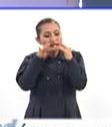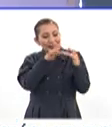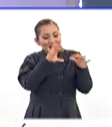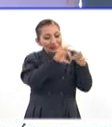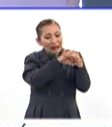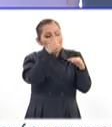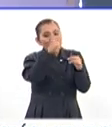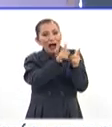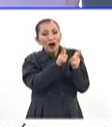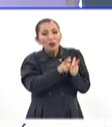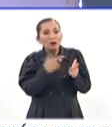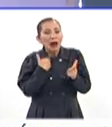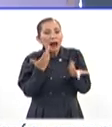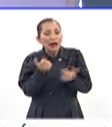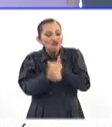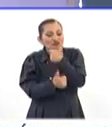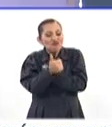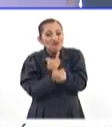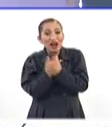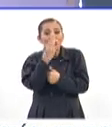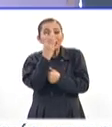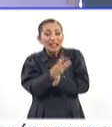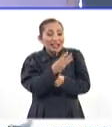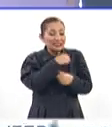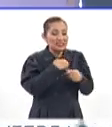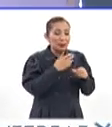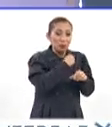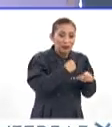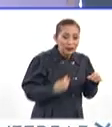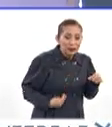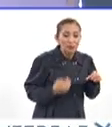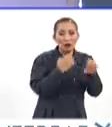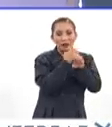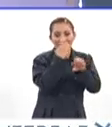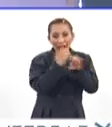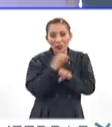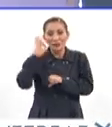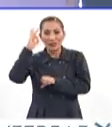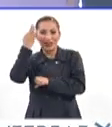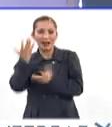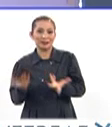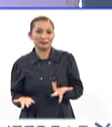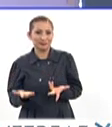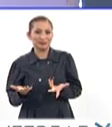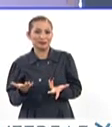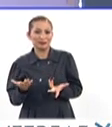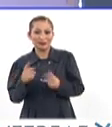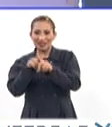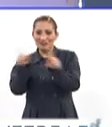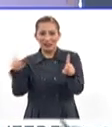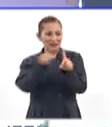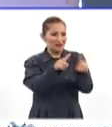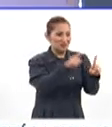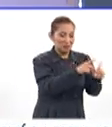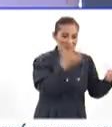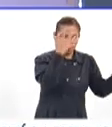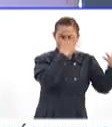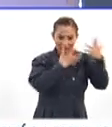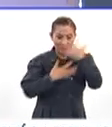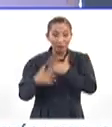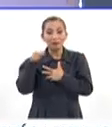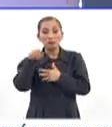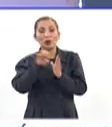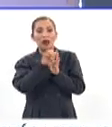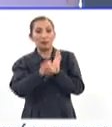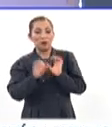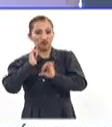fórmulas para partidos políticos en los tres niveles de gobierno que tenemos en el país, ¿no? Lo que corresponde a los titulares